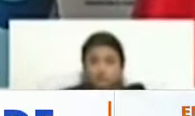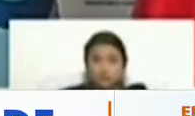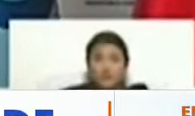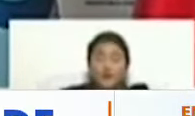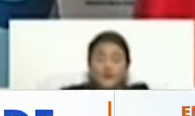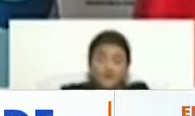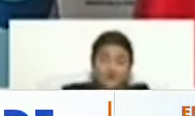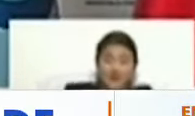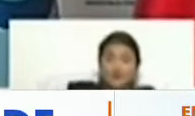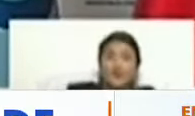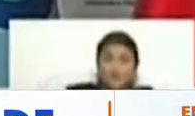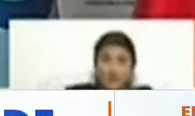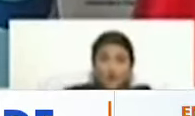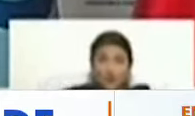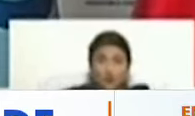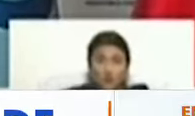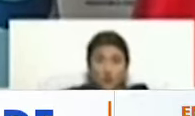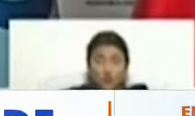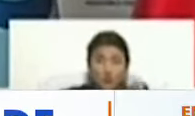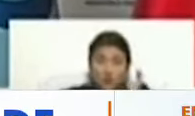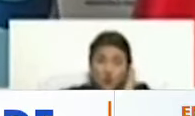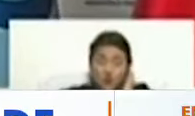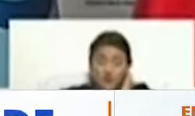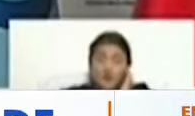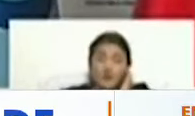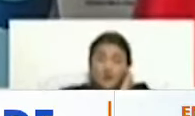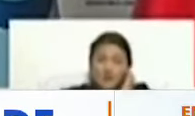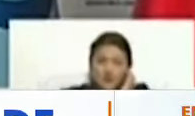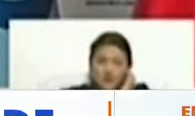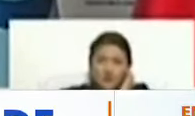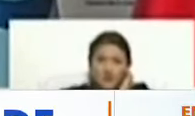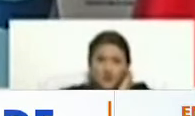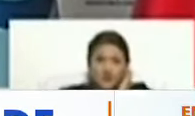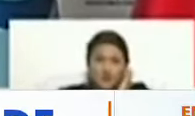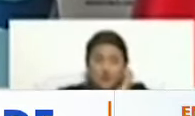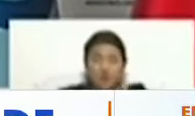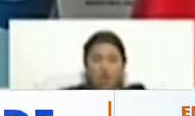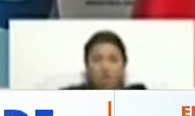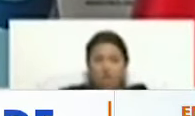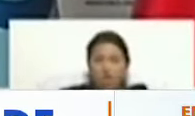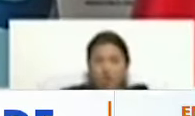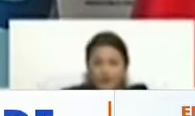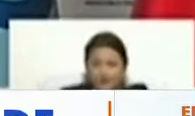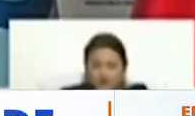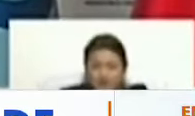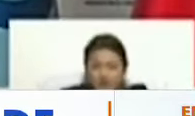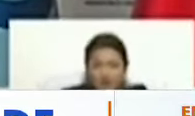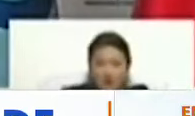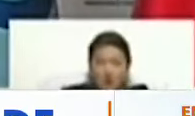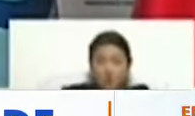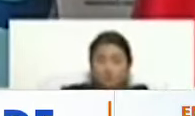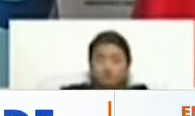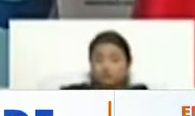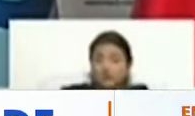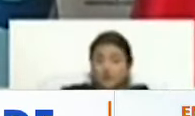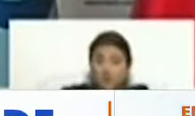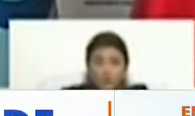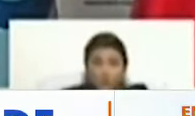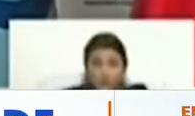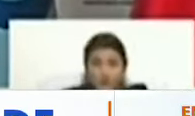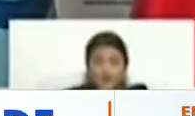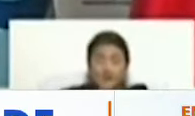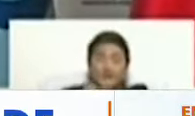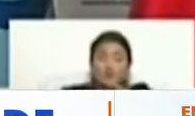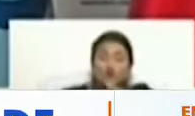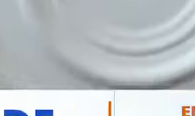la defensora de Derechos Humanos Tamara suju la periodista Sebastiana barraz también aparecen los nombres del youtuber wender Villalobos el presentador